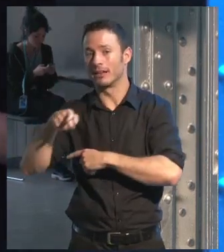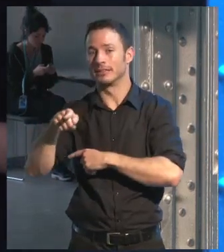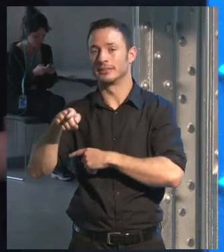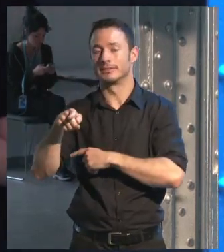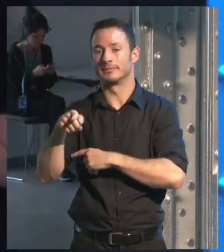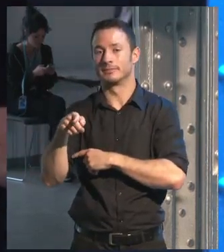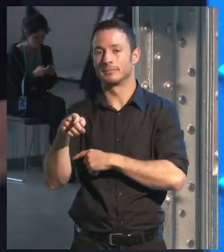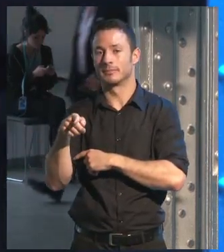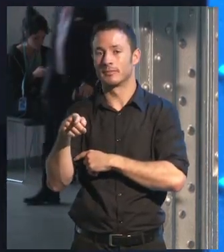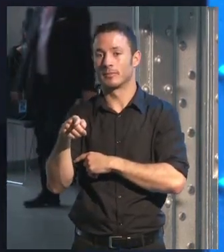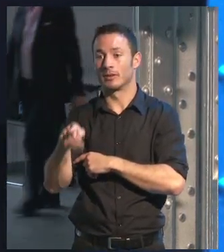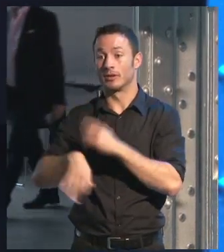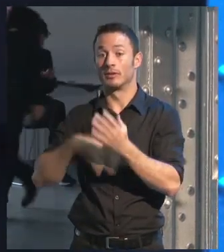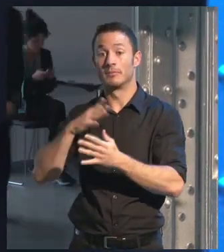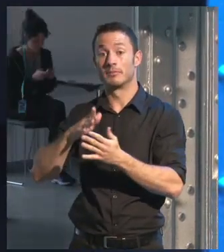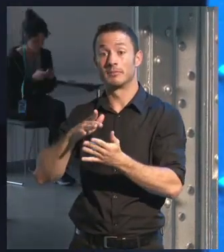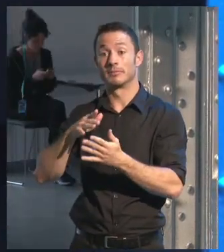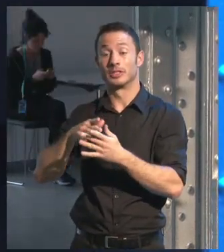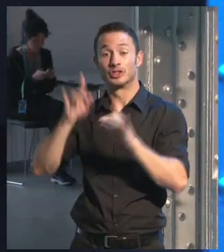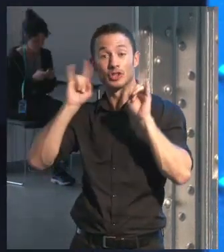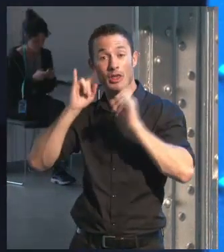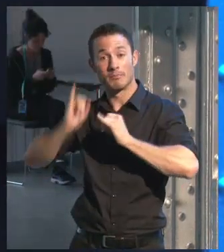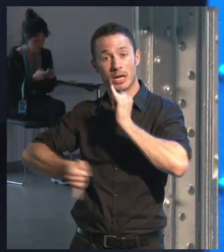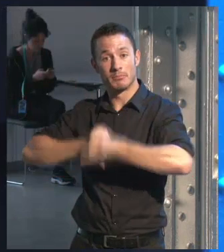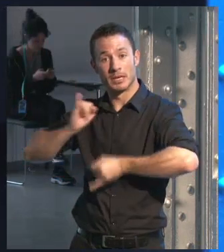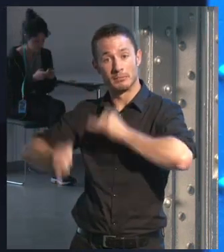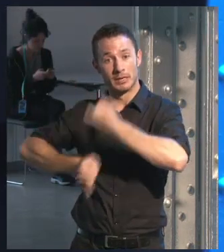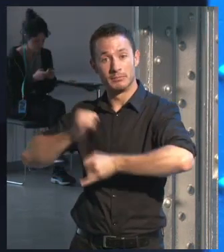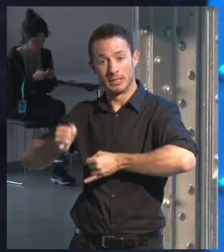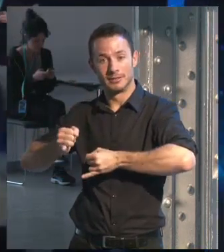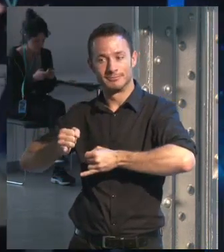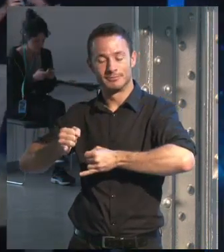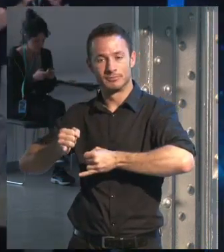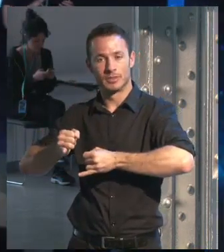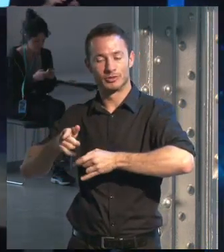simplemente hecho de ponerle pasos al andar, o sea, cuando yo me muevo a ir unos pasos,